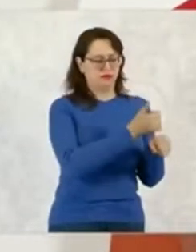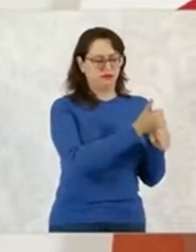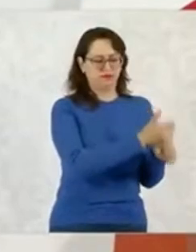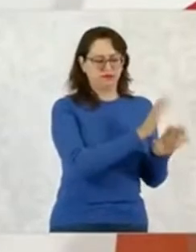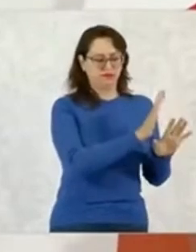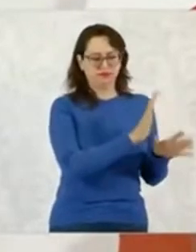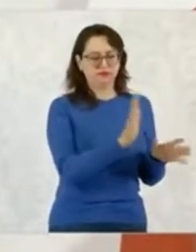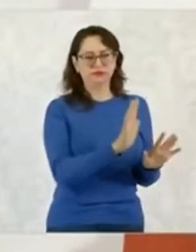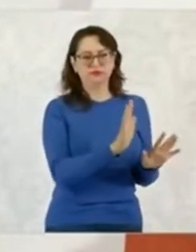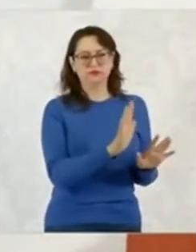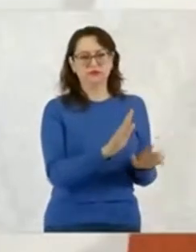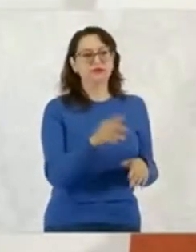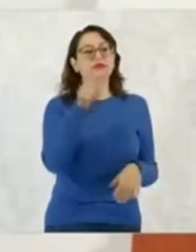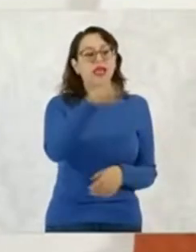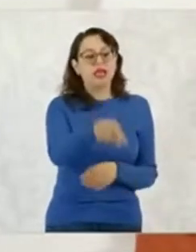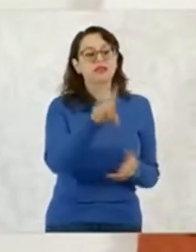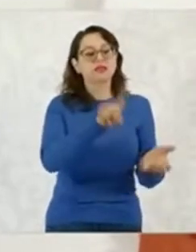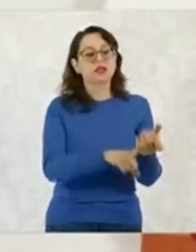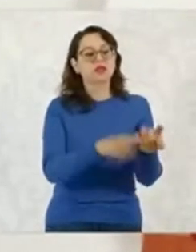vio.